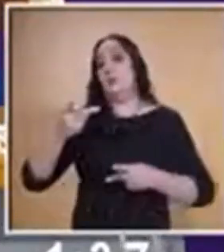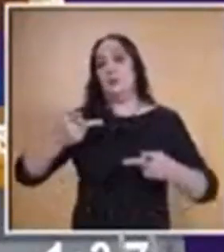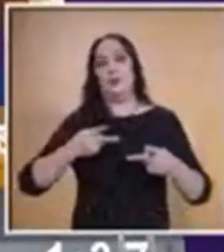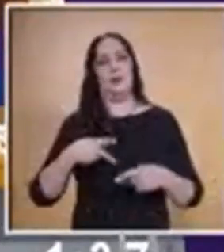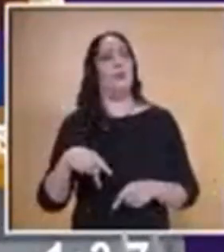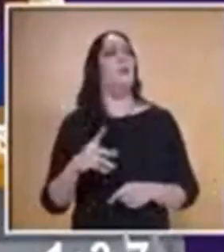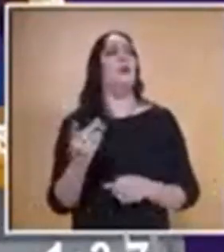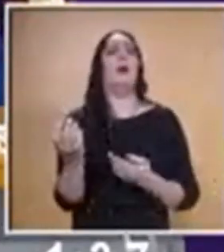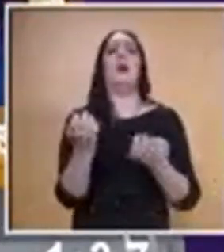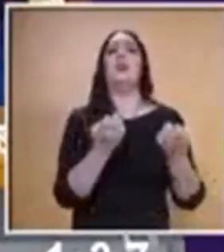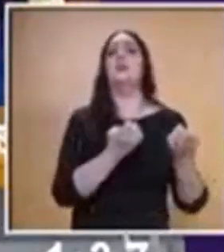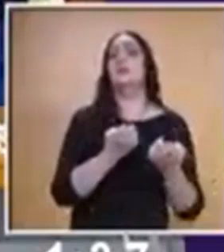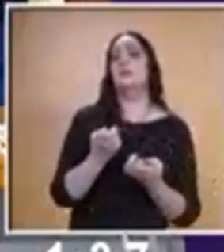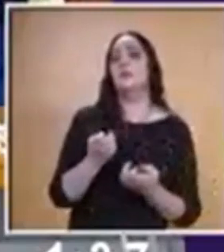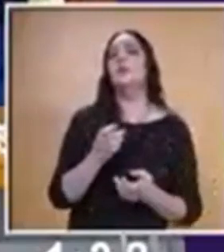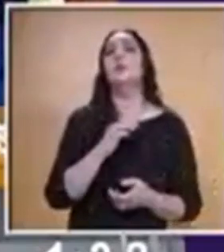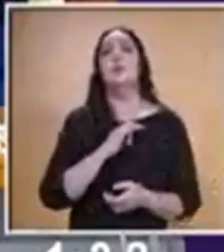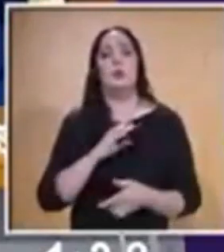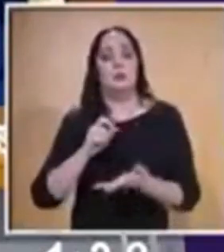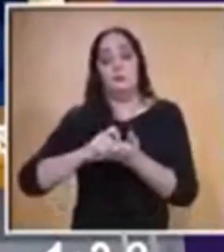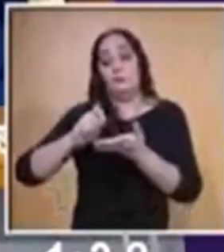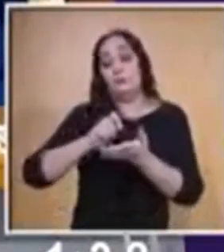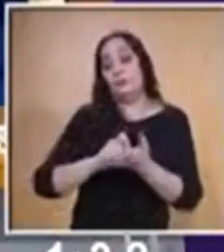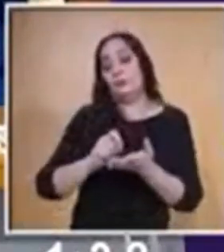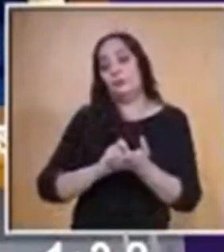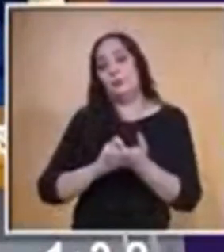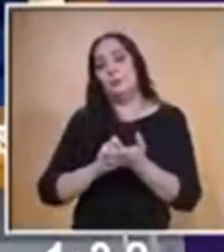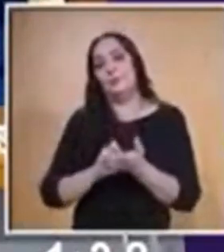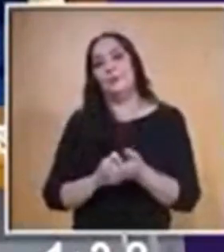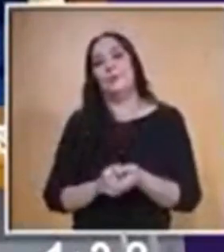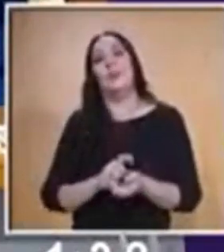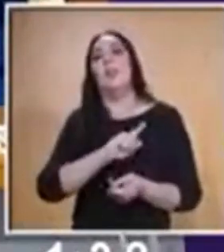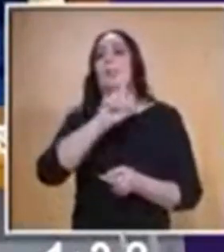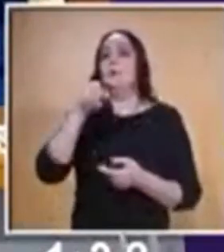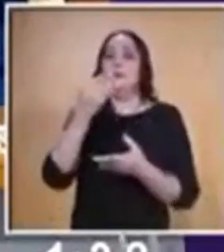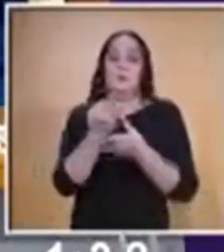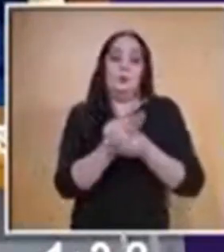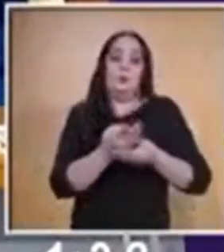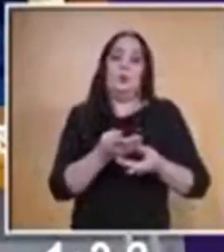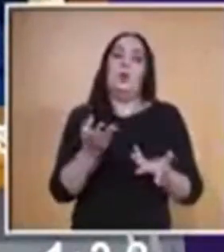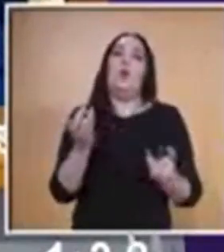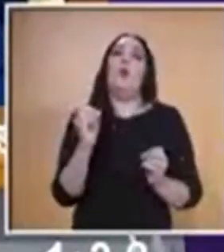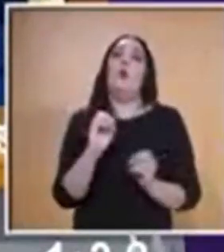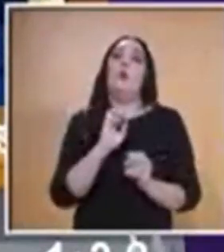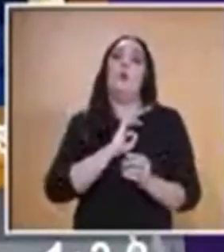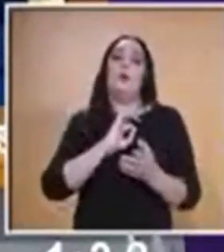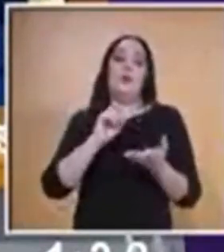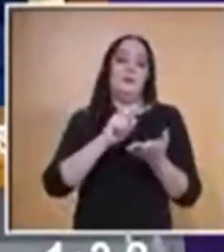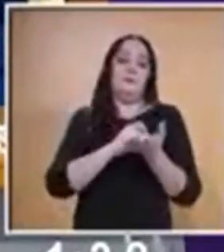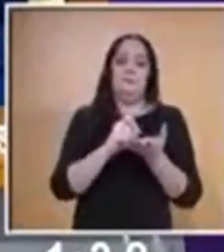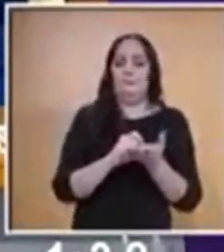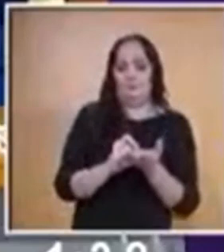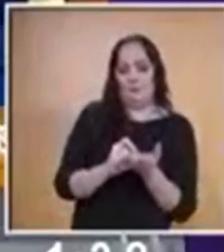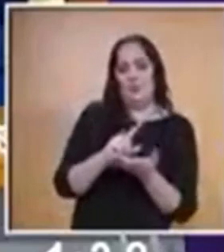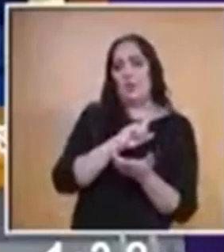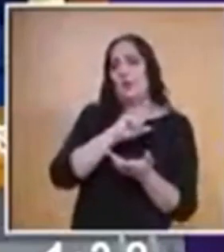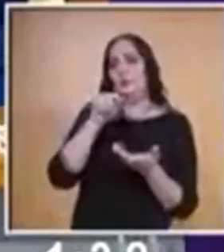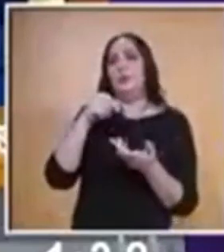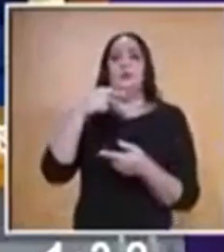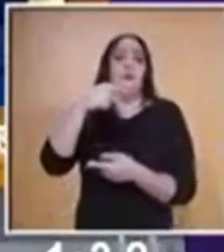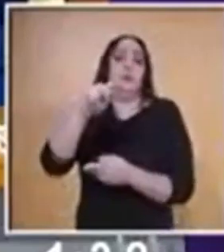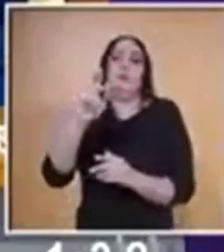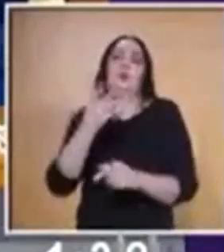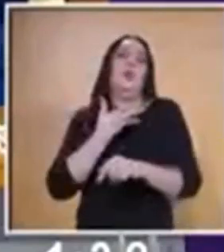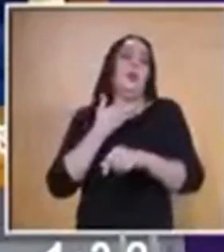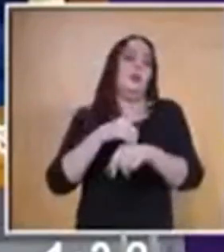son ejercicios que quedan registrados, maestra, quedan registrados y después ustedes pueden realizarlos y llevar los apuntes necesarios para